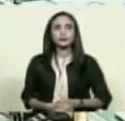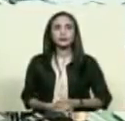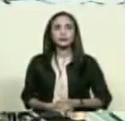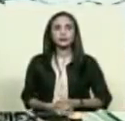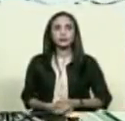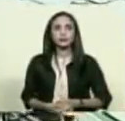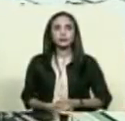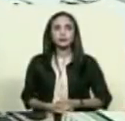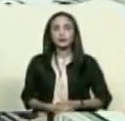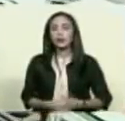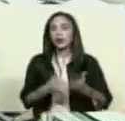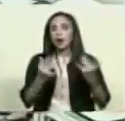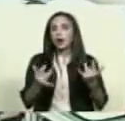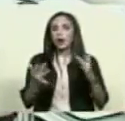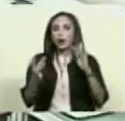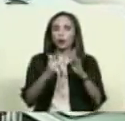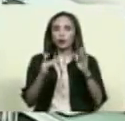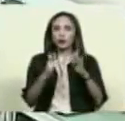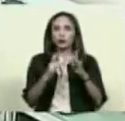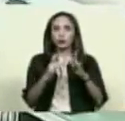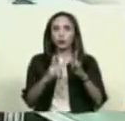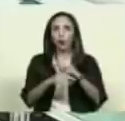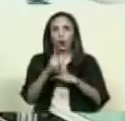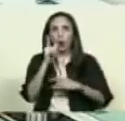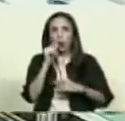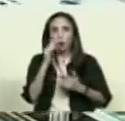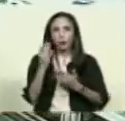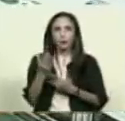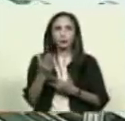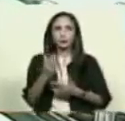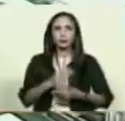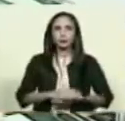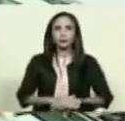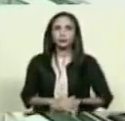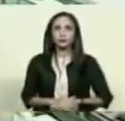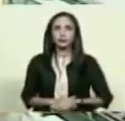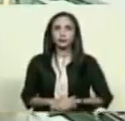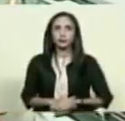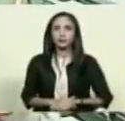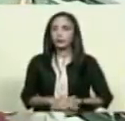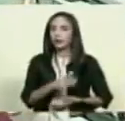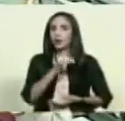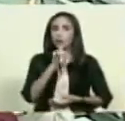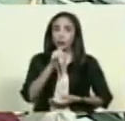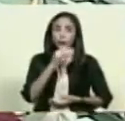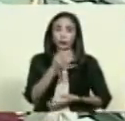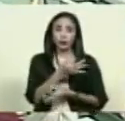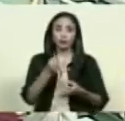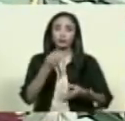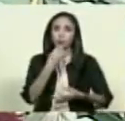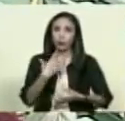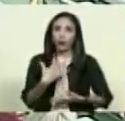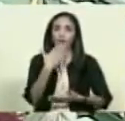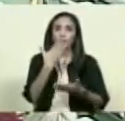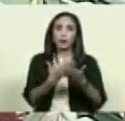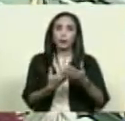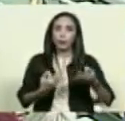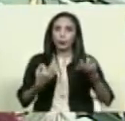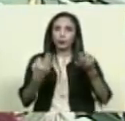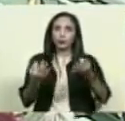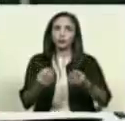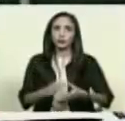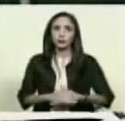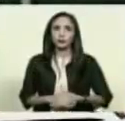Correcto, compañero. Vamos a dar la palabra al compañero Pedro Infante, que nos trae buenas noticias y buenas propuestas. Adelante,